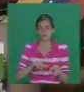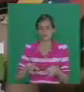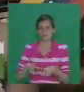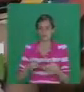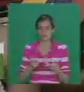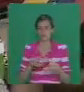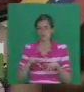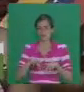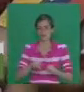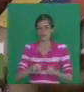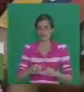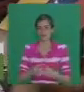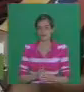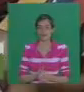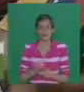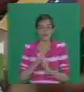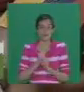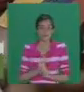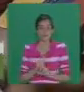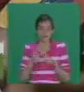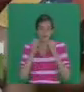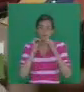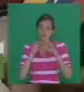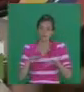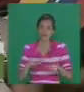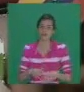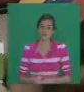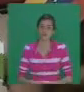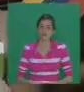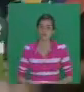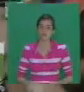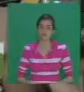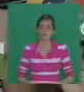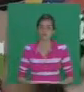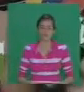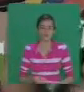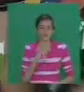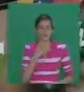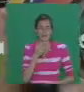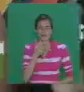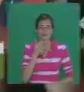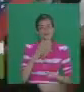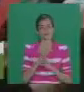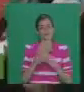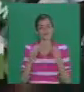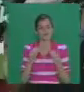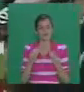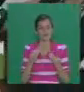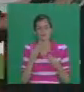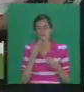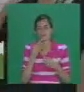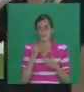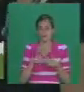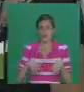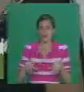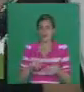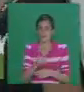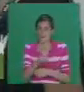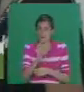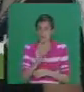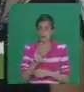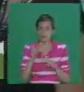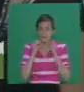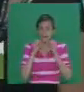e inscribirse y esperar ser beneficiados, pues. Coméntanos acerca de, como tú como parte del sector pesquero,